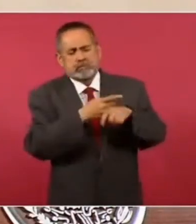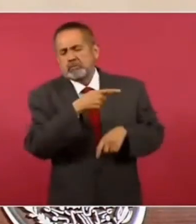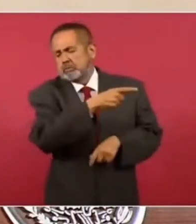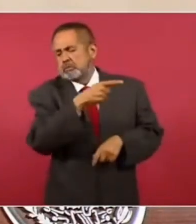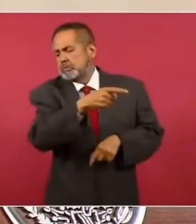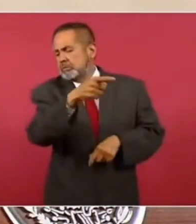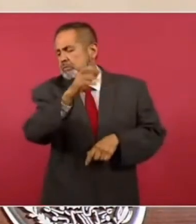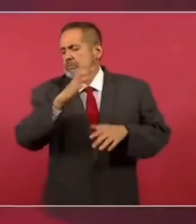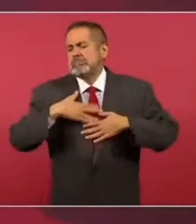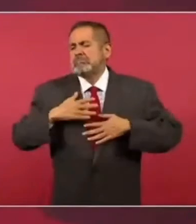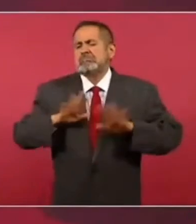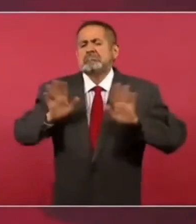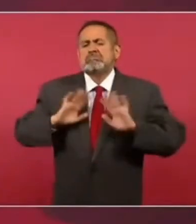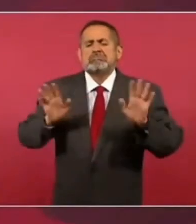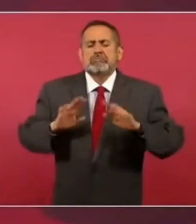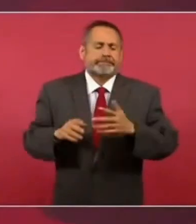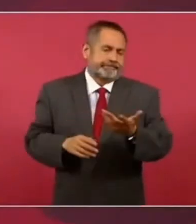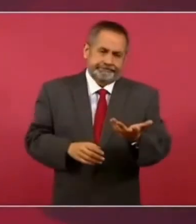social.